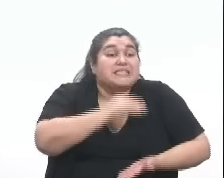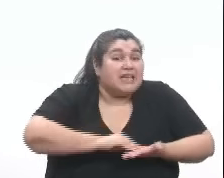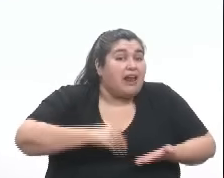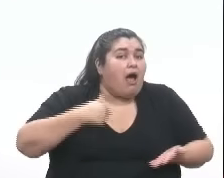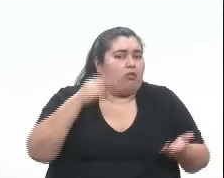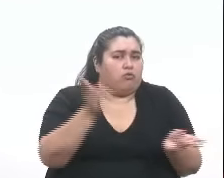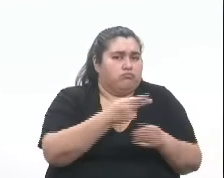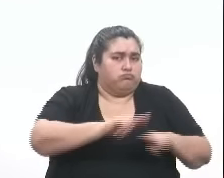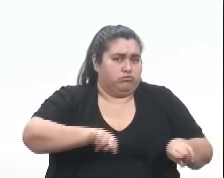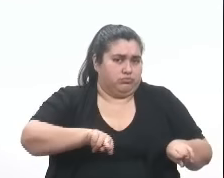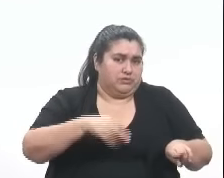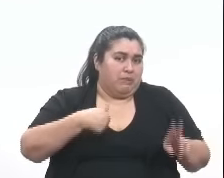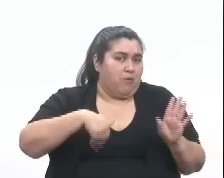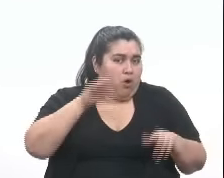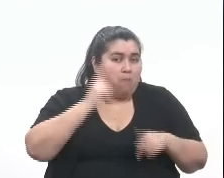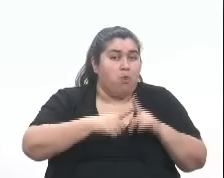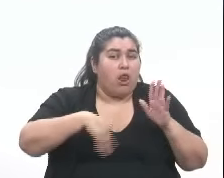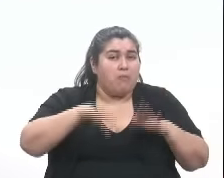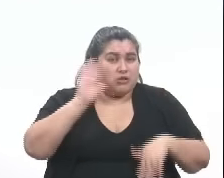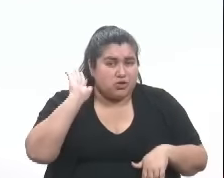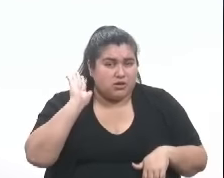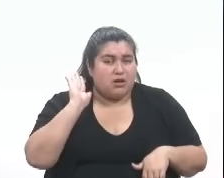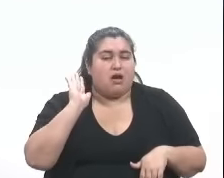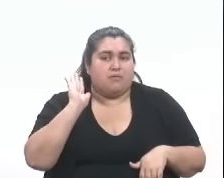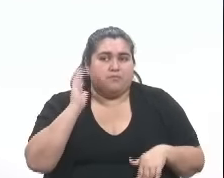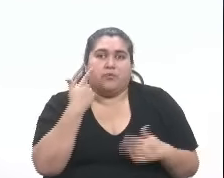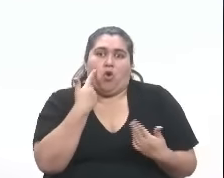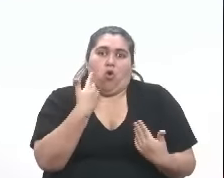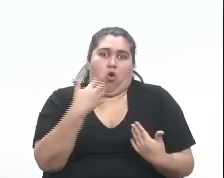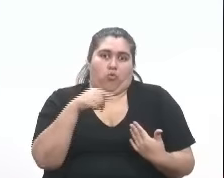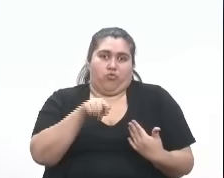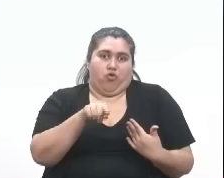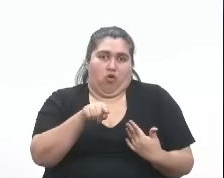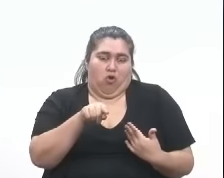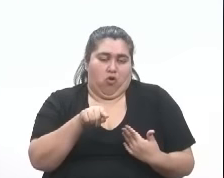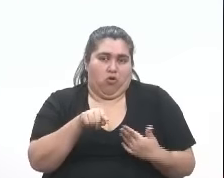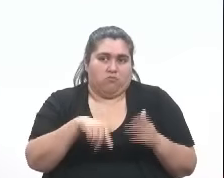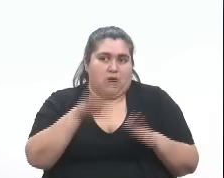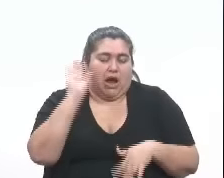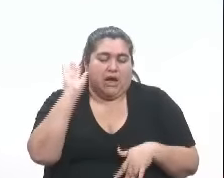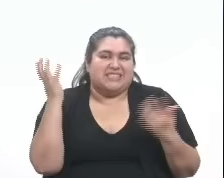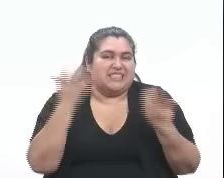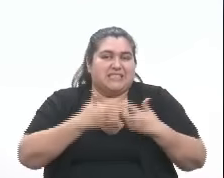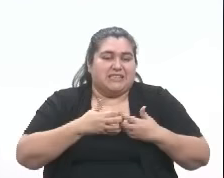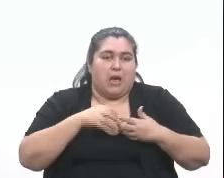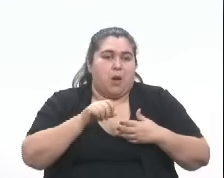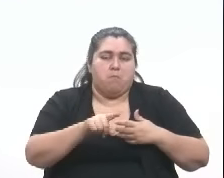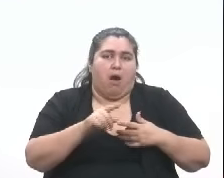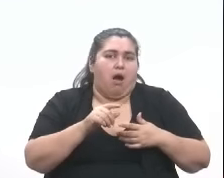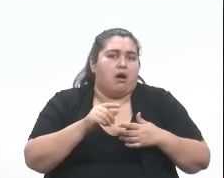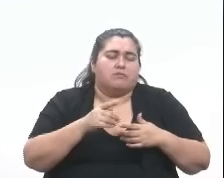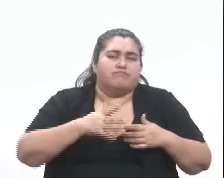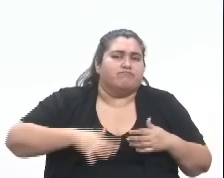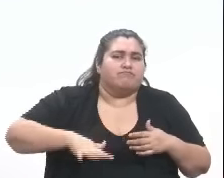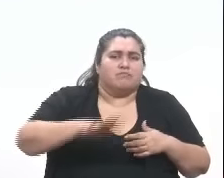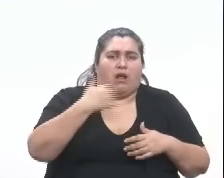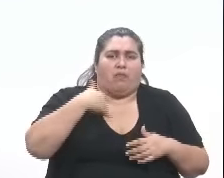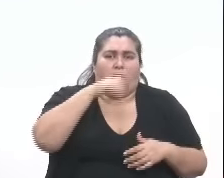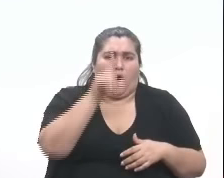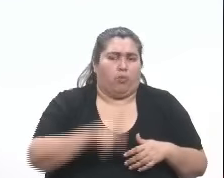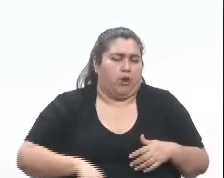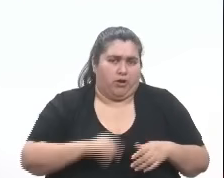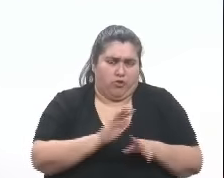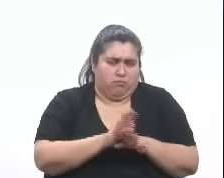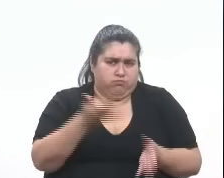casi 2/3, porque obviamente estaba avasallando el sistema republicano de gobierno, y porque el presidente, por